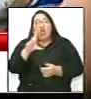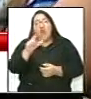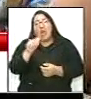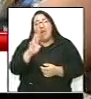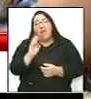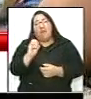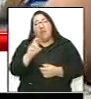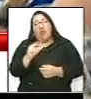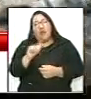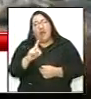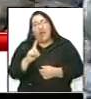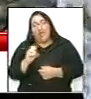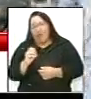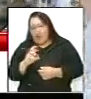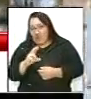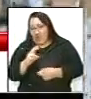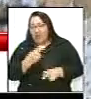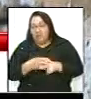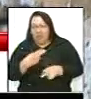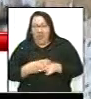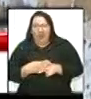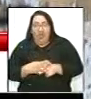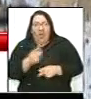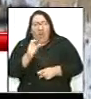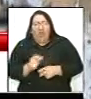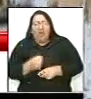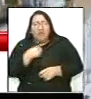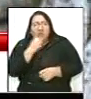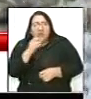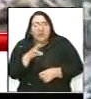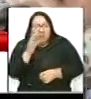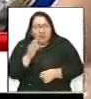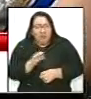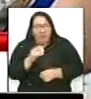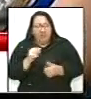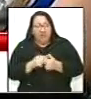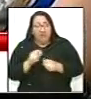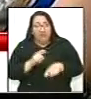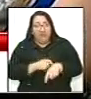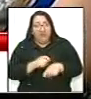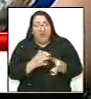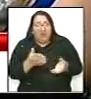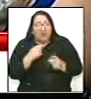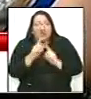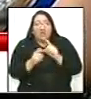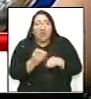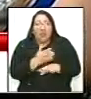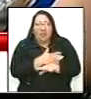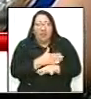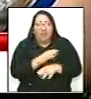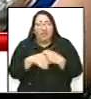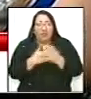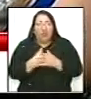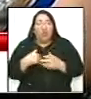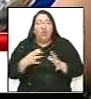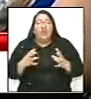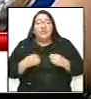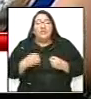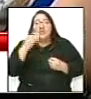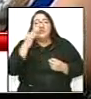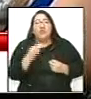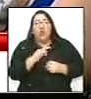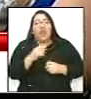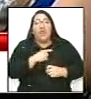¿hasta dónde basta lo que dice una persona si se requiere para esta etapa, lo hago como consulta, para la etapa que vamos a admitir o no